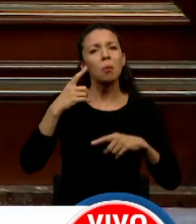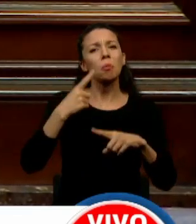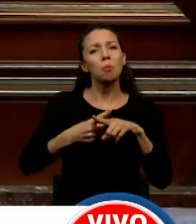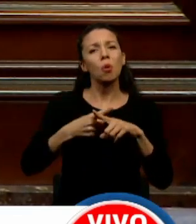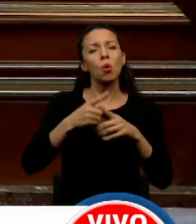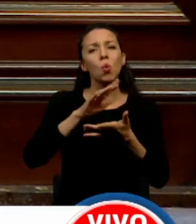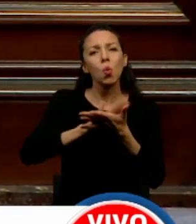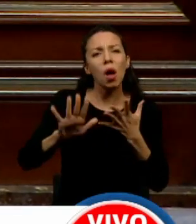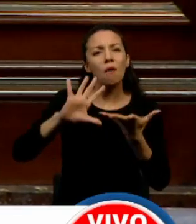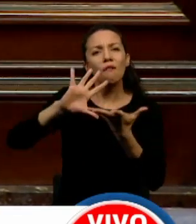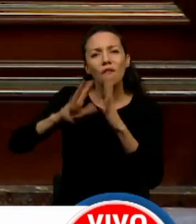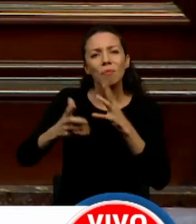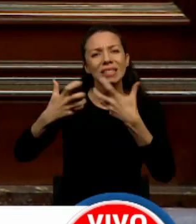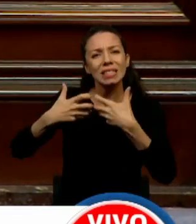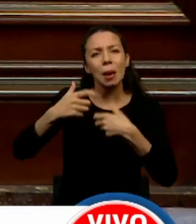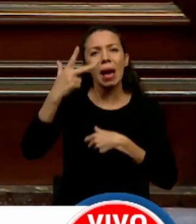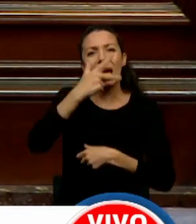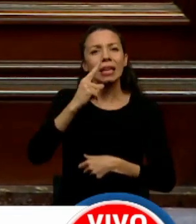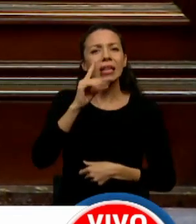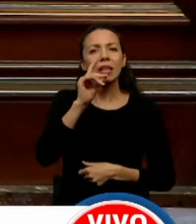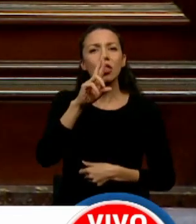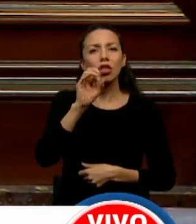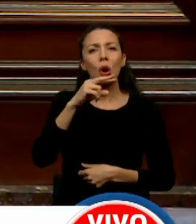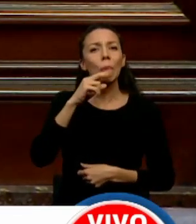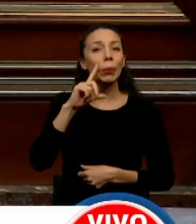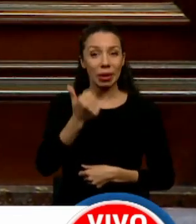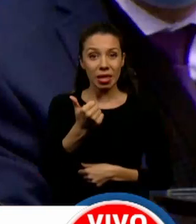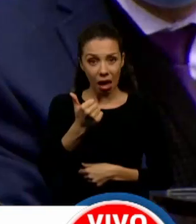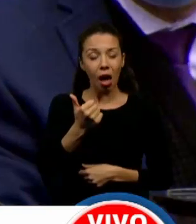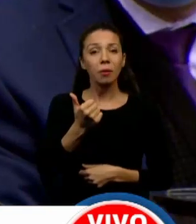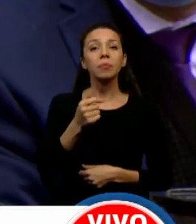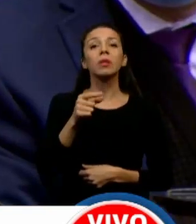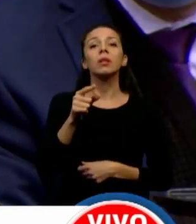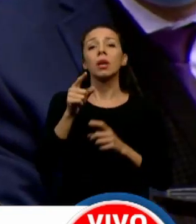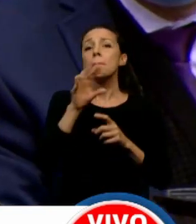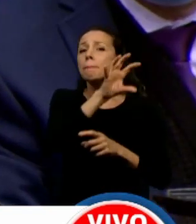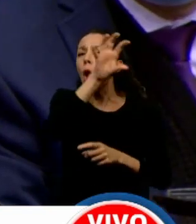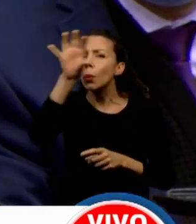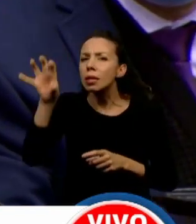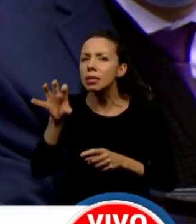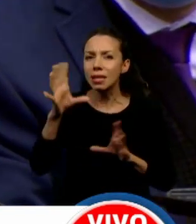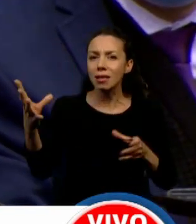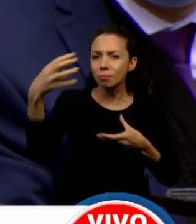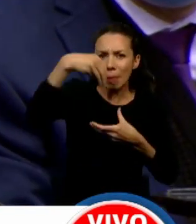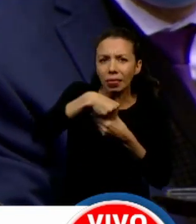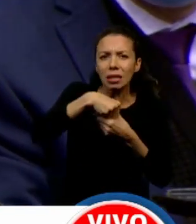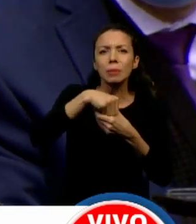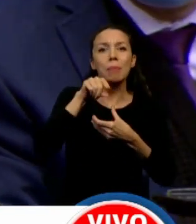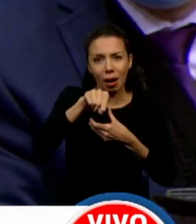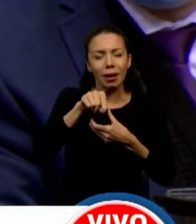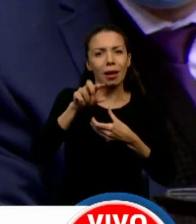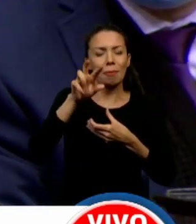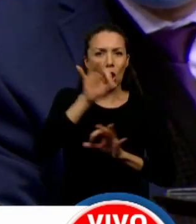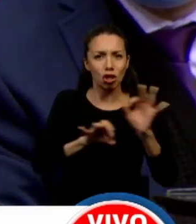del nuevo sistema en la hidrovía, con el federalismo y en la participación de las provincias integrantes de la cuenca. Y en